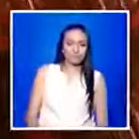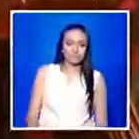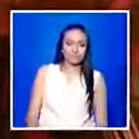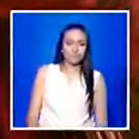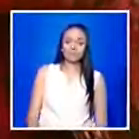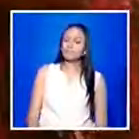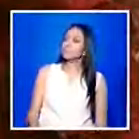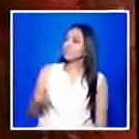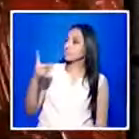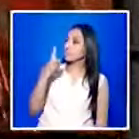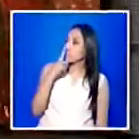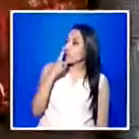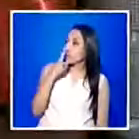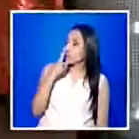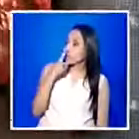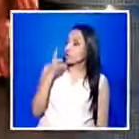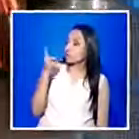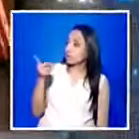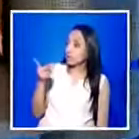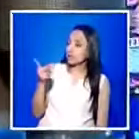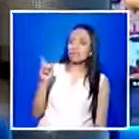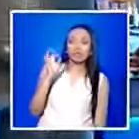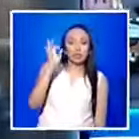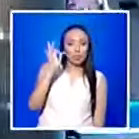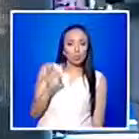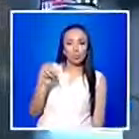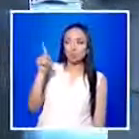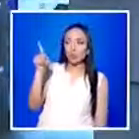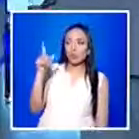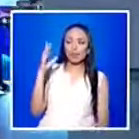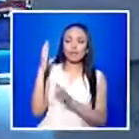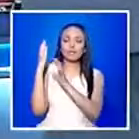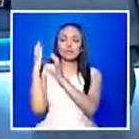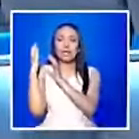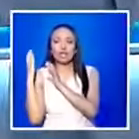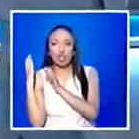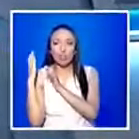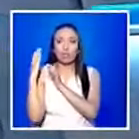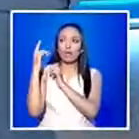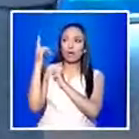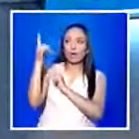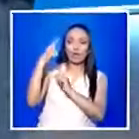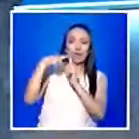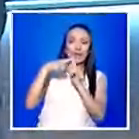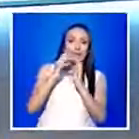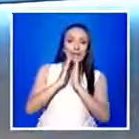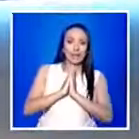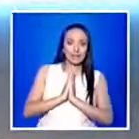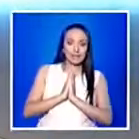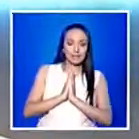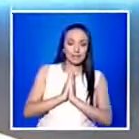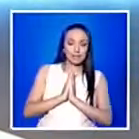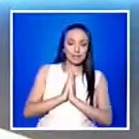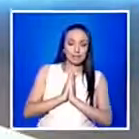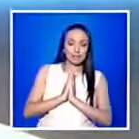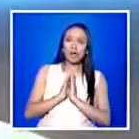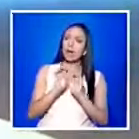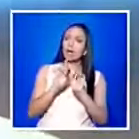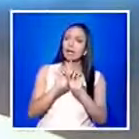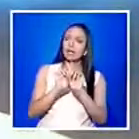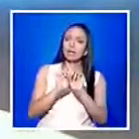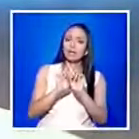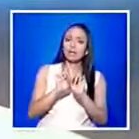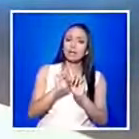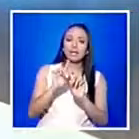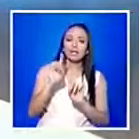Criptas, leyendas y misterios justamente ahí en la iglesia de Santo Domingo, en el centro histórico de la capital. Tantos lugares